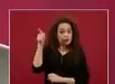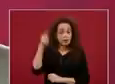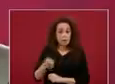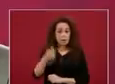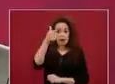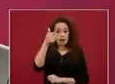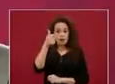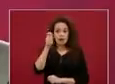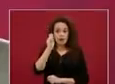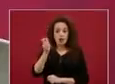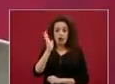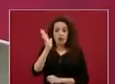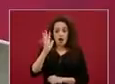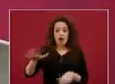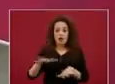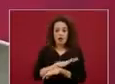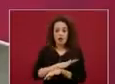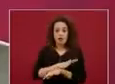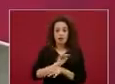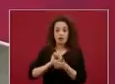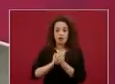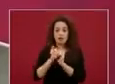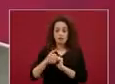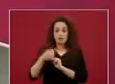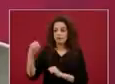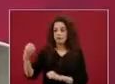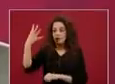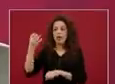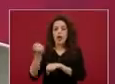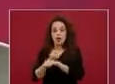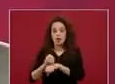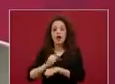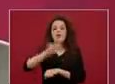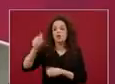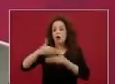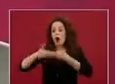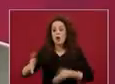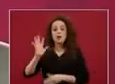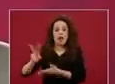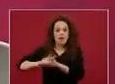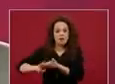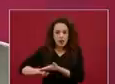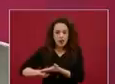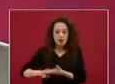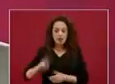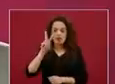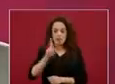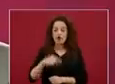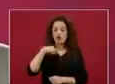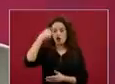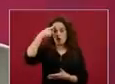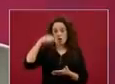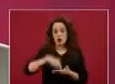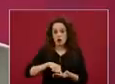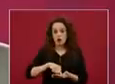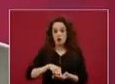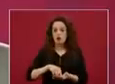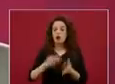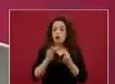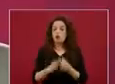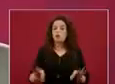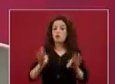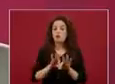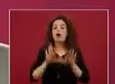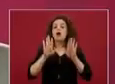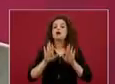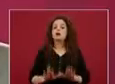estado que entró en semáforo amarillo, primer estado que está entrando en semáforo verde, considero que es importante mantener la prudencia.